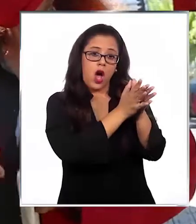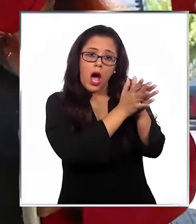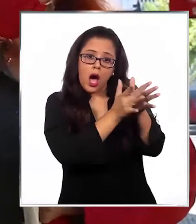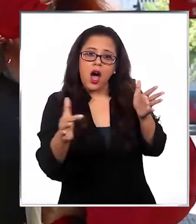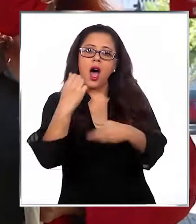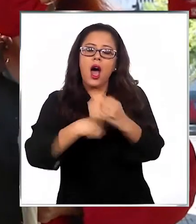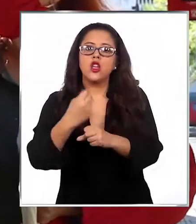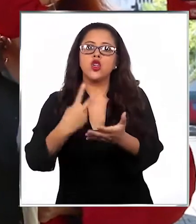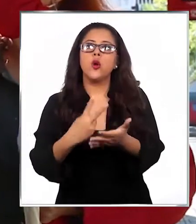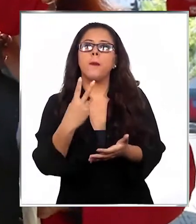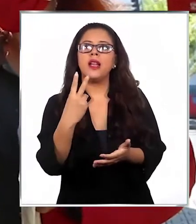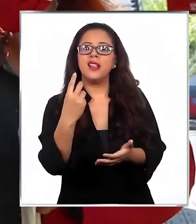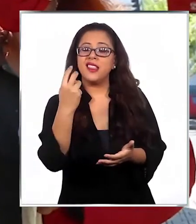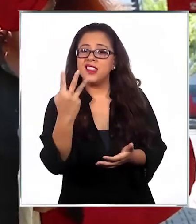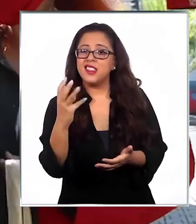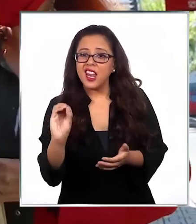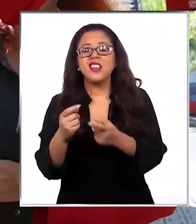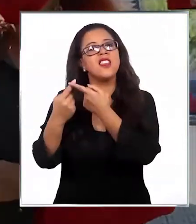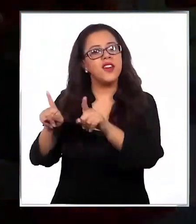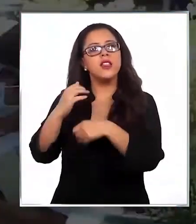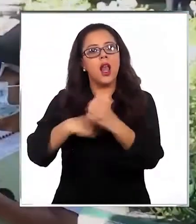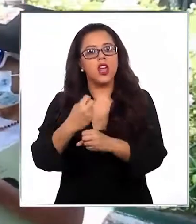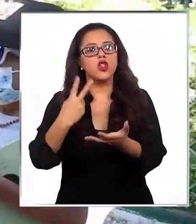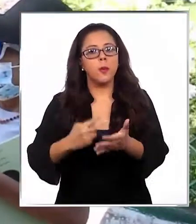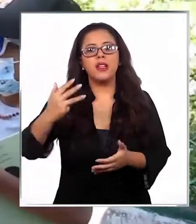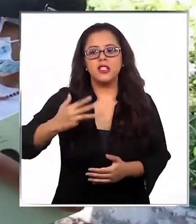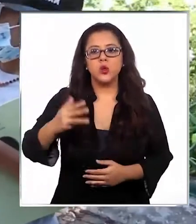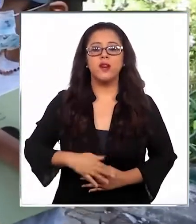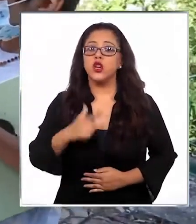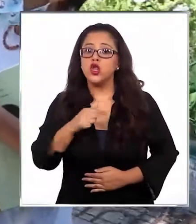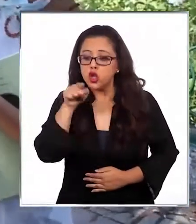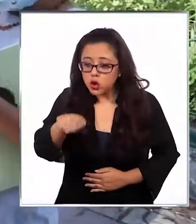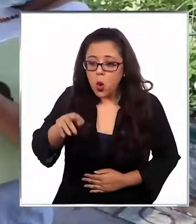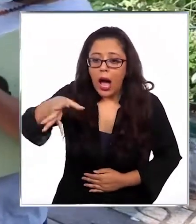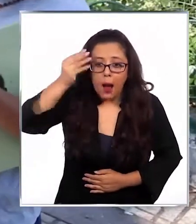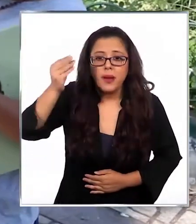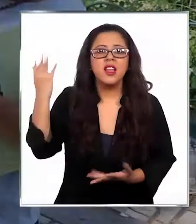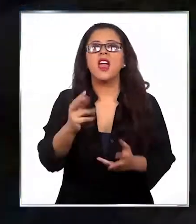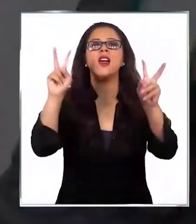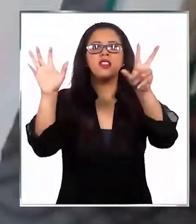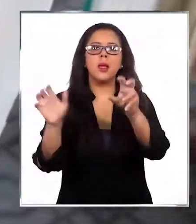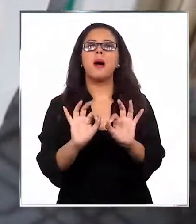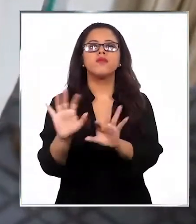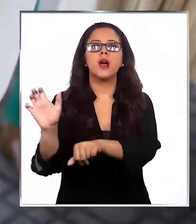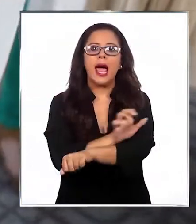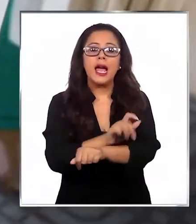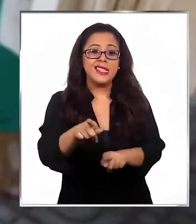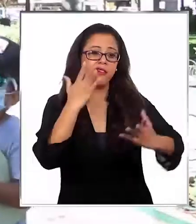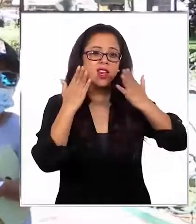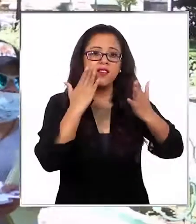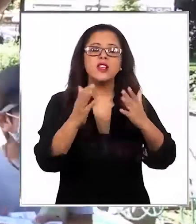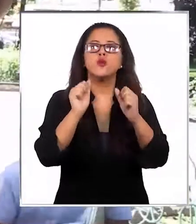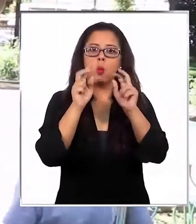2030 respecto al año 2019. Y porque yo quiero que aprendas de eficiencia energética. Sus beneficios